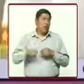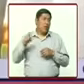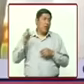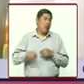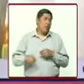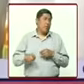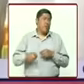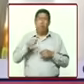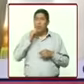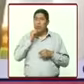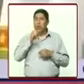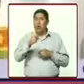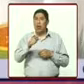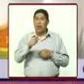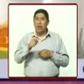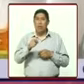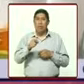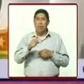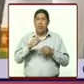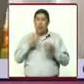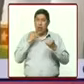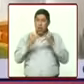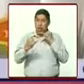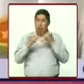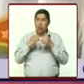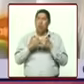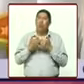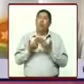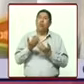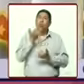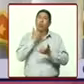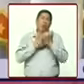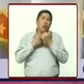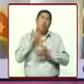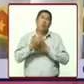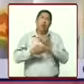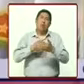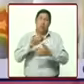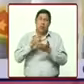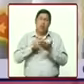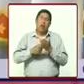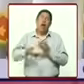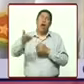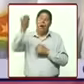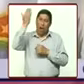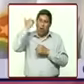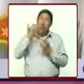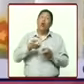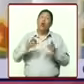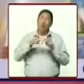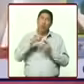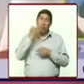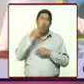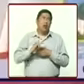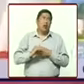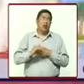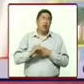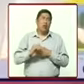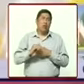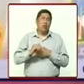¿no?, que ella también dé la versión de cómo se habrían suscitado los hechos, ¿no?, en ese entonces cuando pasó